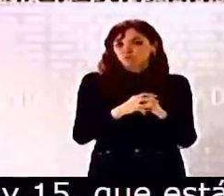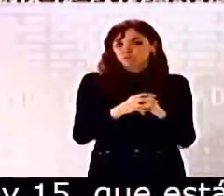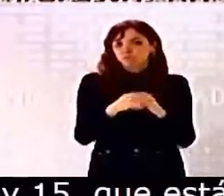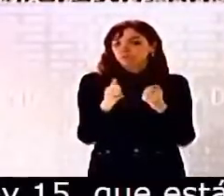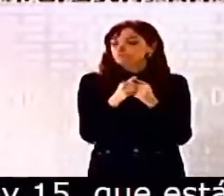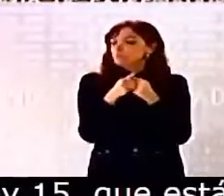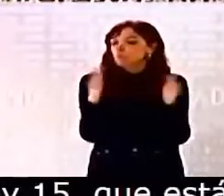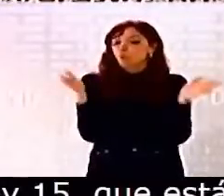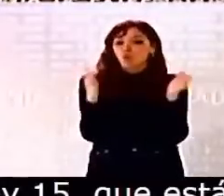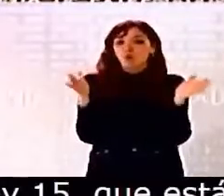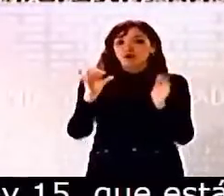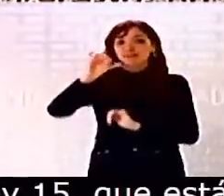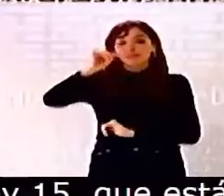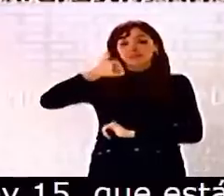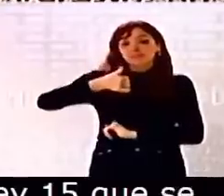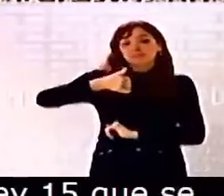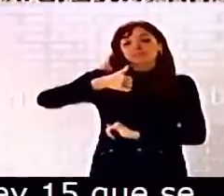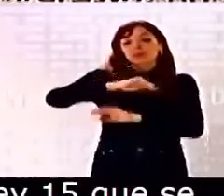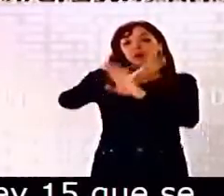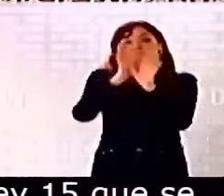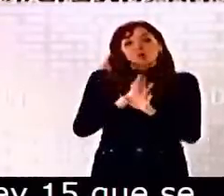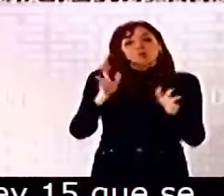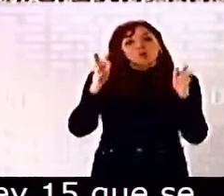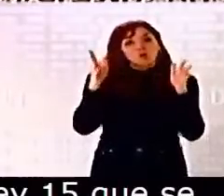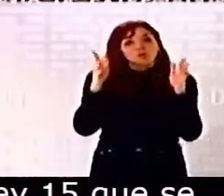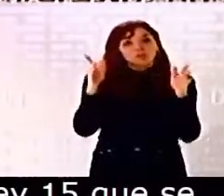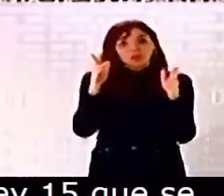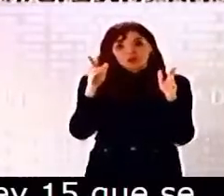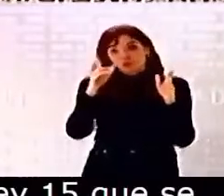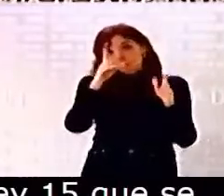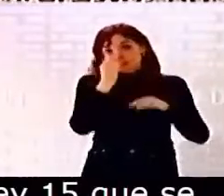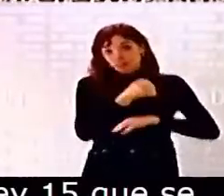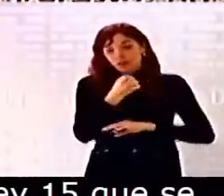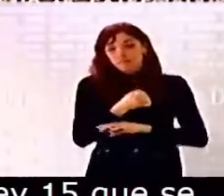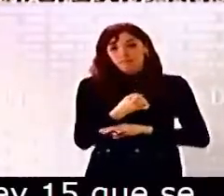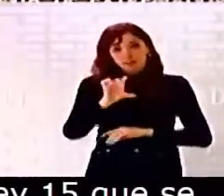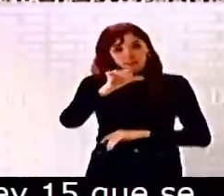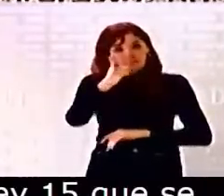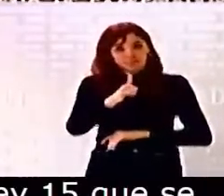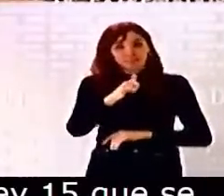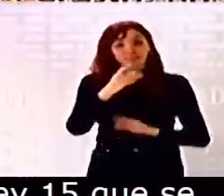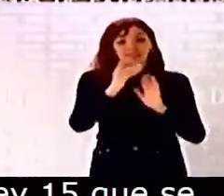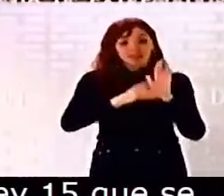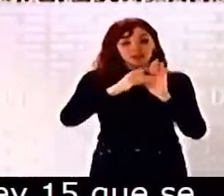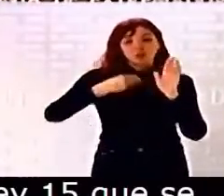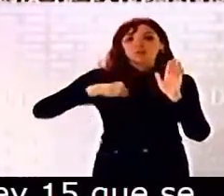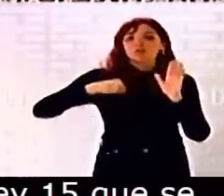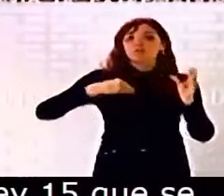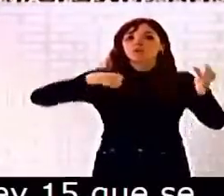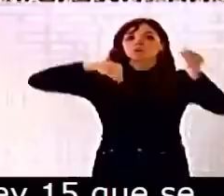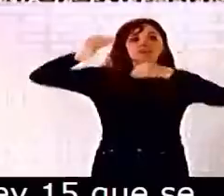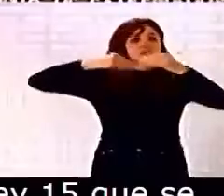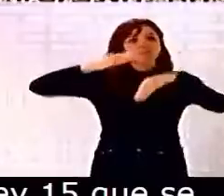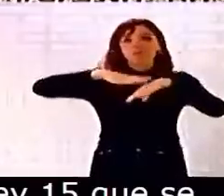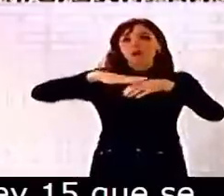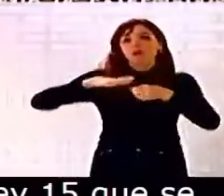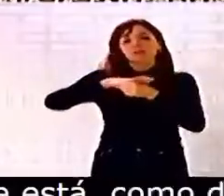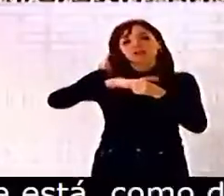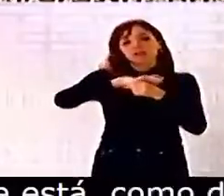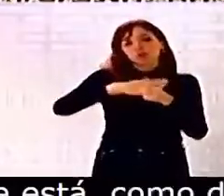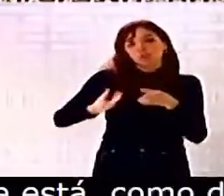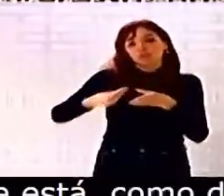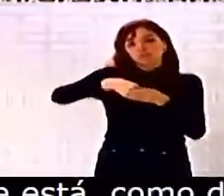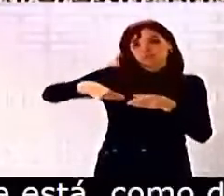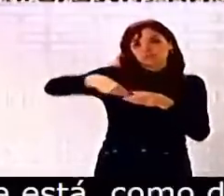el último Consejo de Gobierno del año y que está, como digo, abierto a todos los sectores con unas